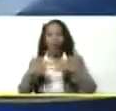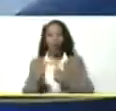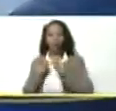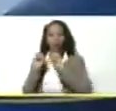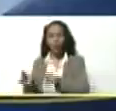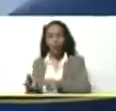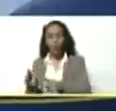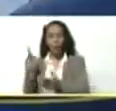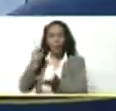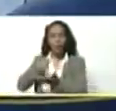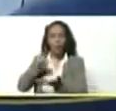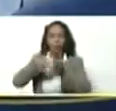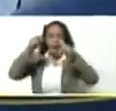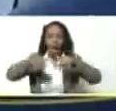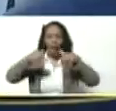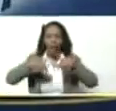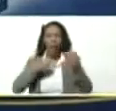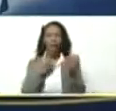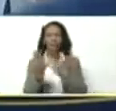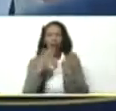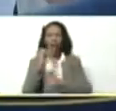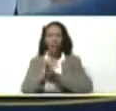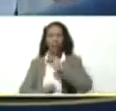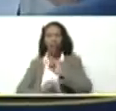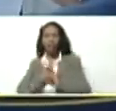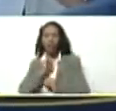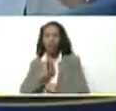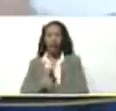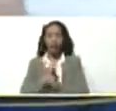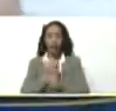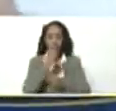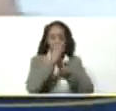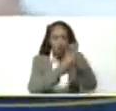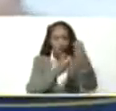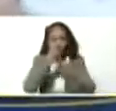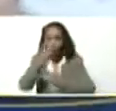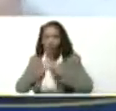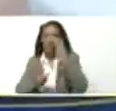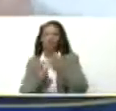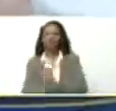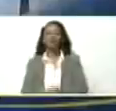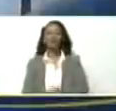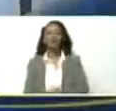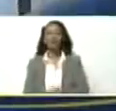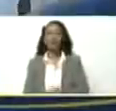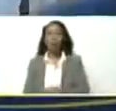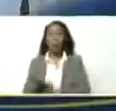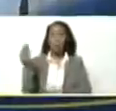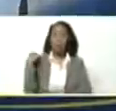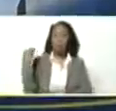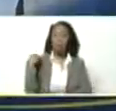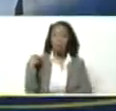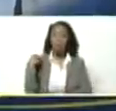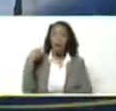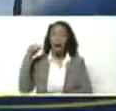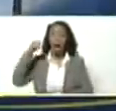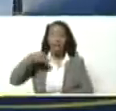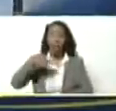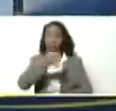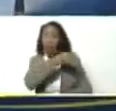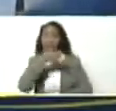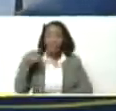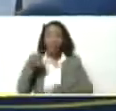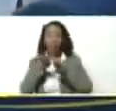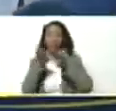de estar presentes aquí en la Feria Internacional de Turismo, FITVEN. Me han dicho que ha sido un éxito el stand